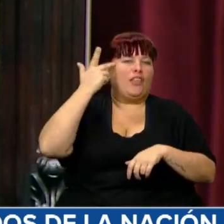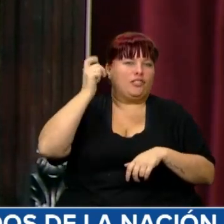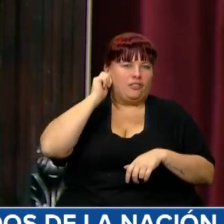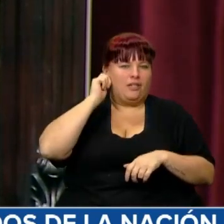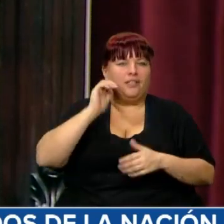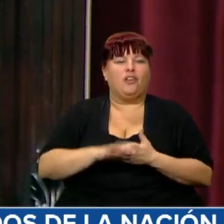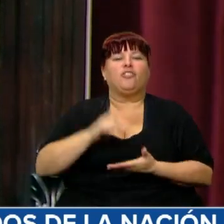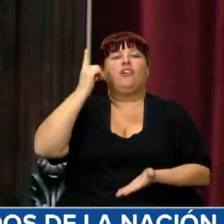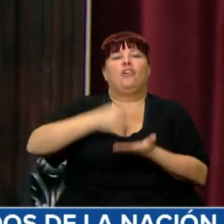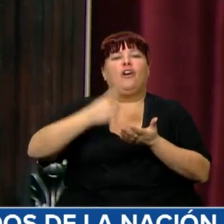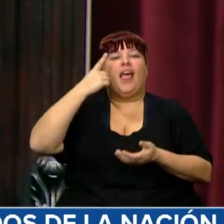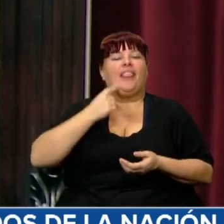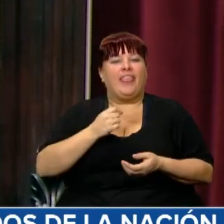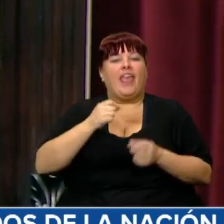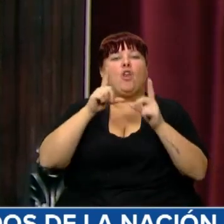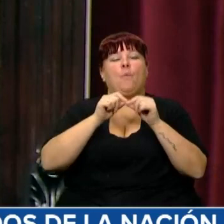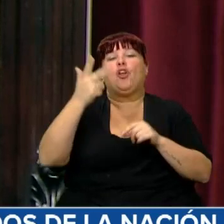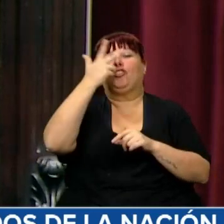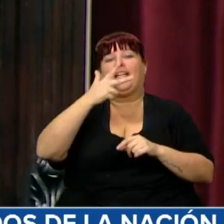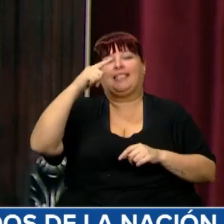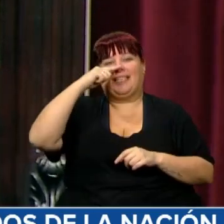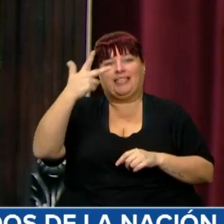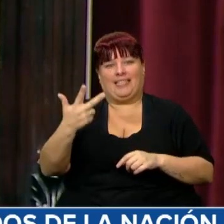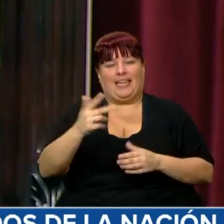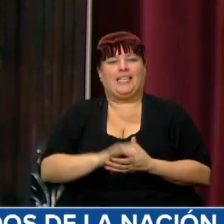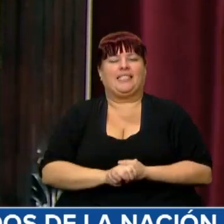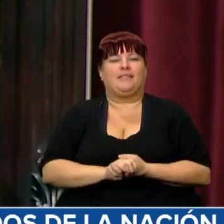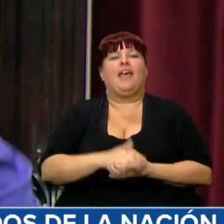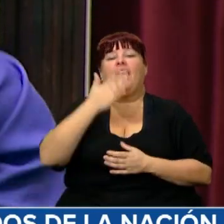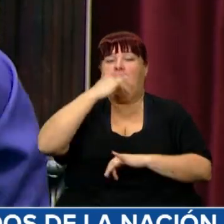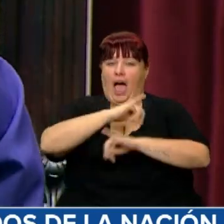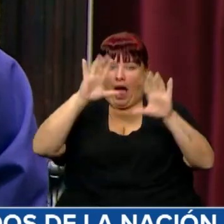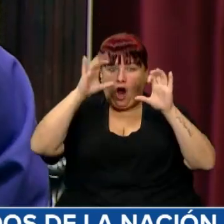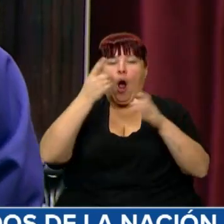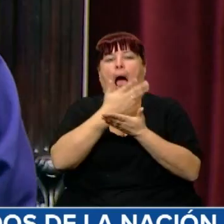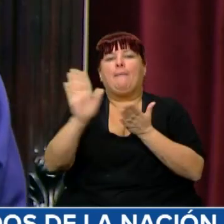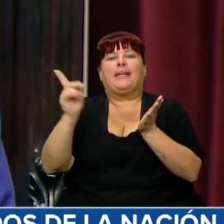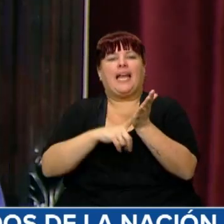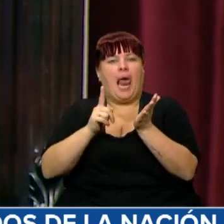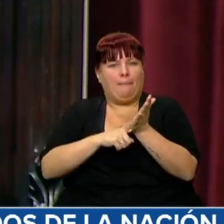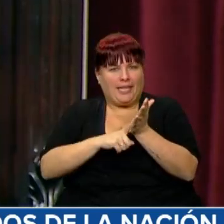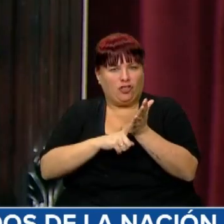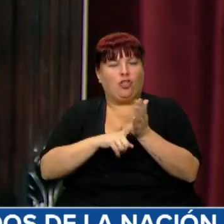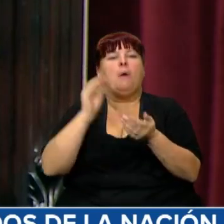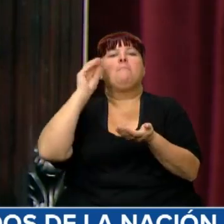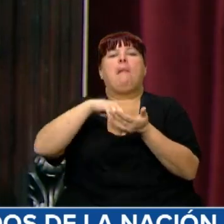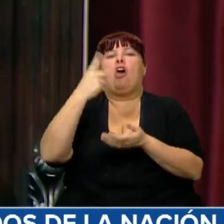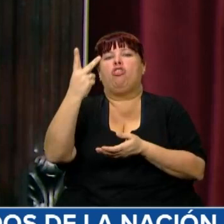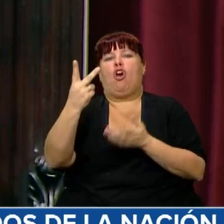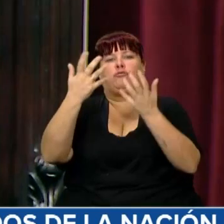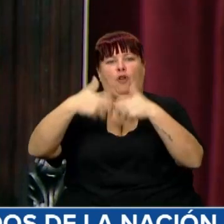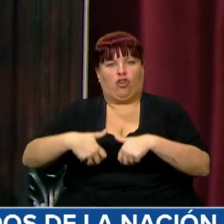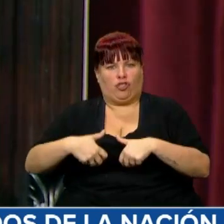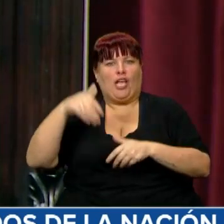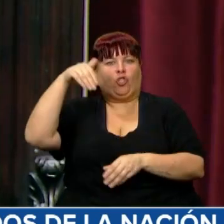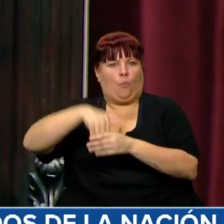años. Orden del día número 373. Después les recuerdo que hay un apartamiento del reglamento y 2 proyectos